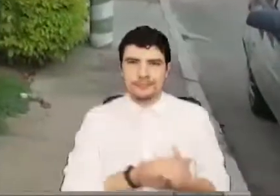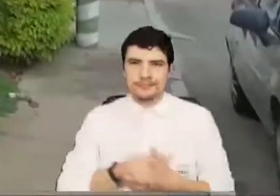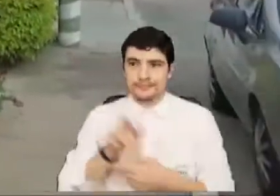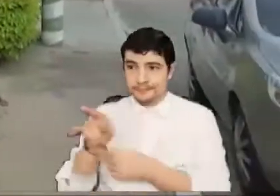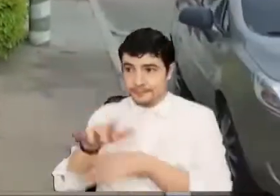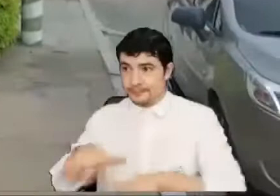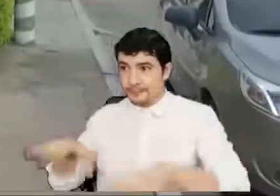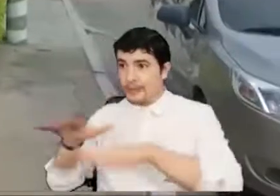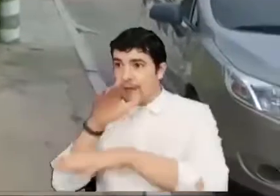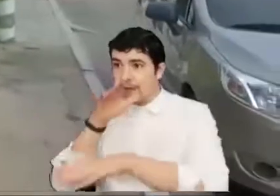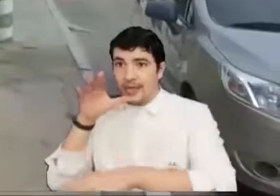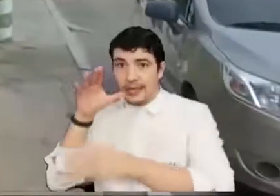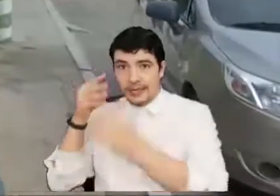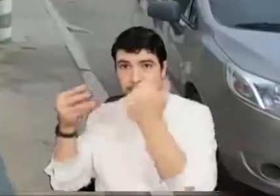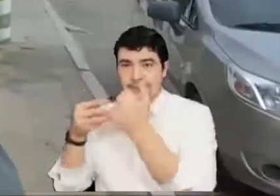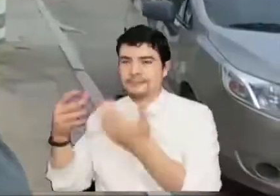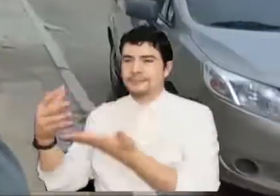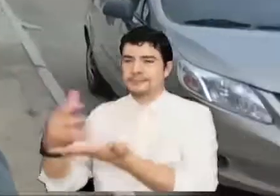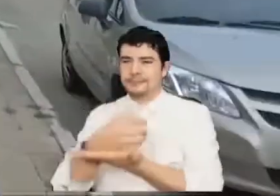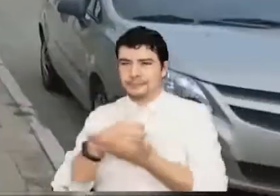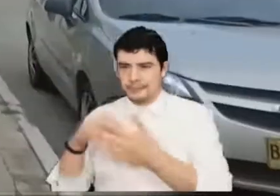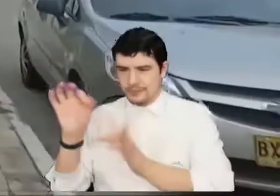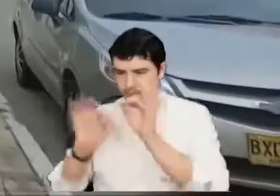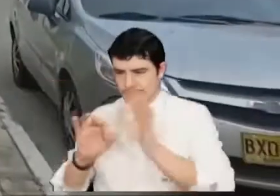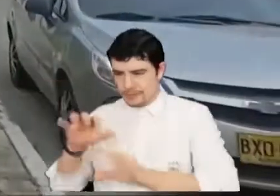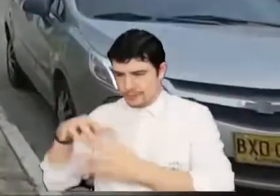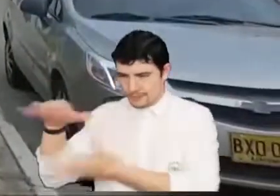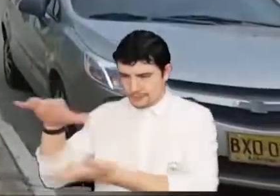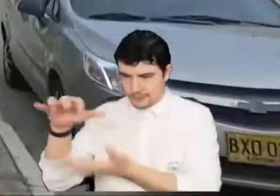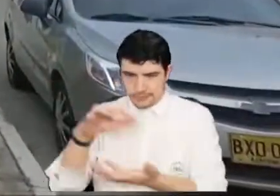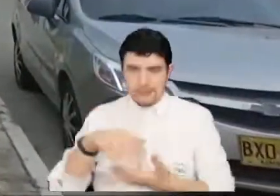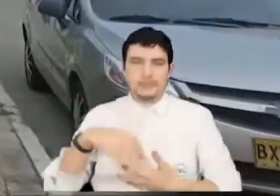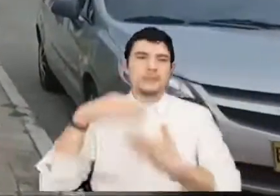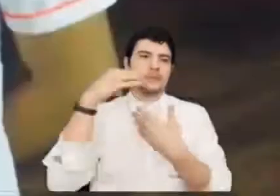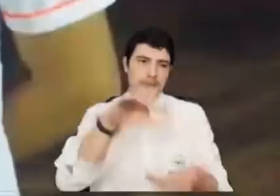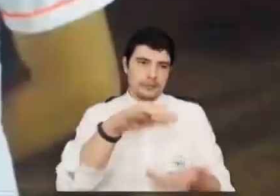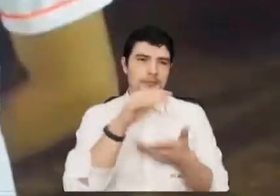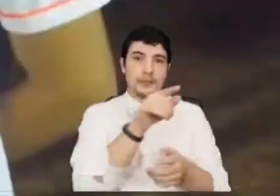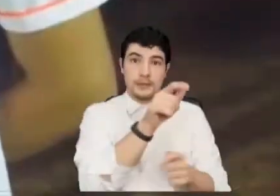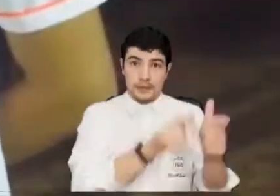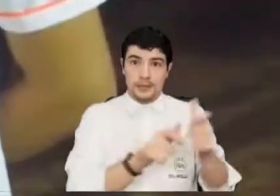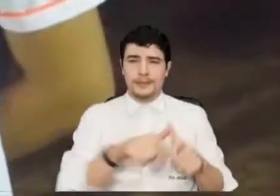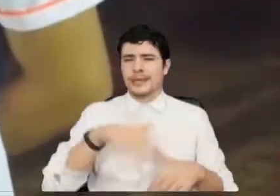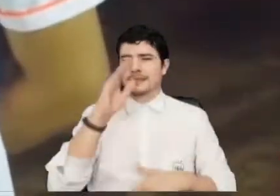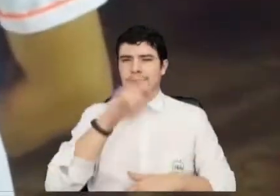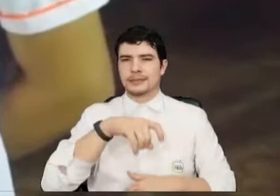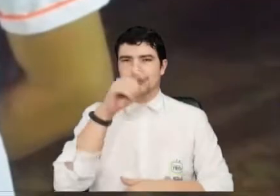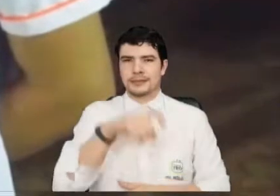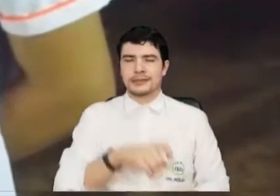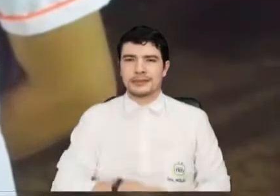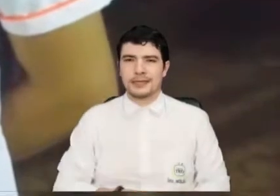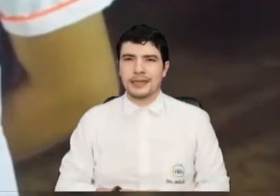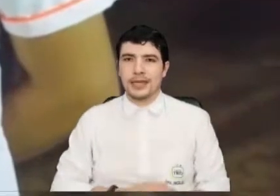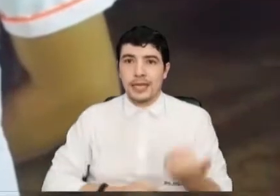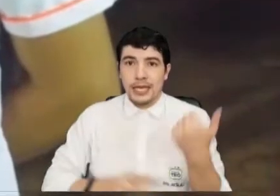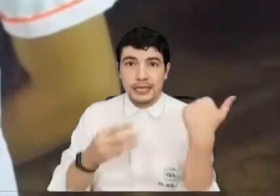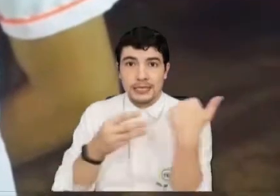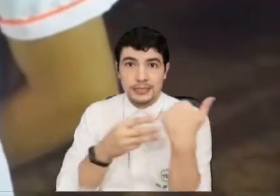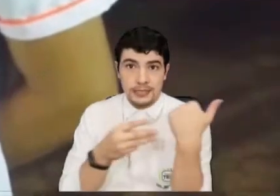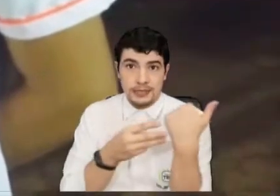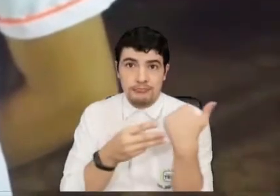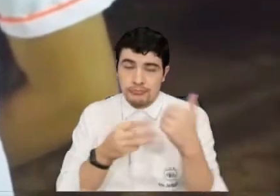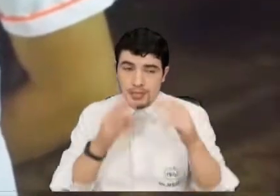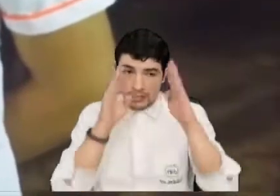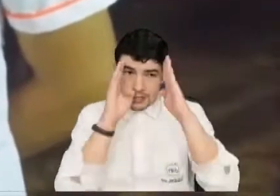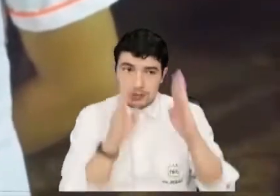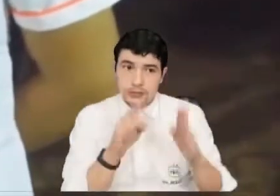mercados que son entregados a los más necesitados en este toque de queda. El Sena tiene en cuenta a los aprendices, esto, no todos